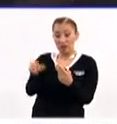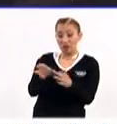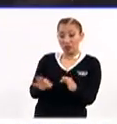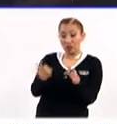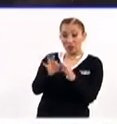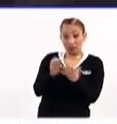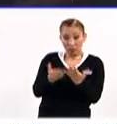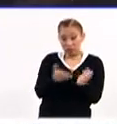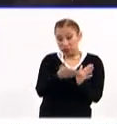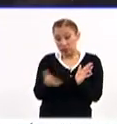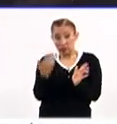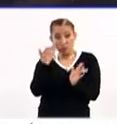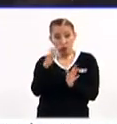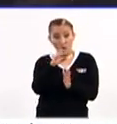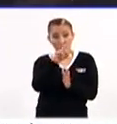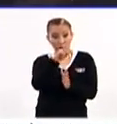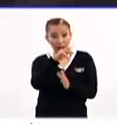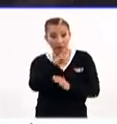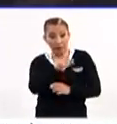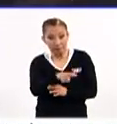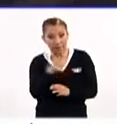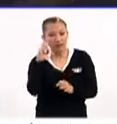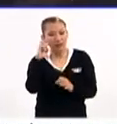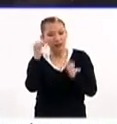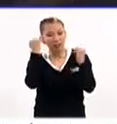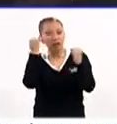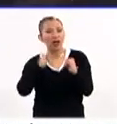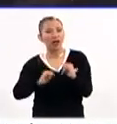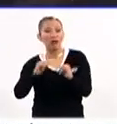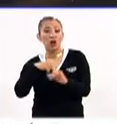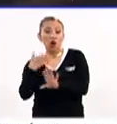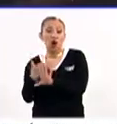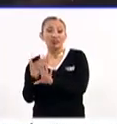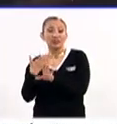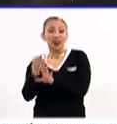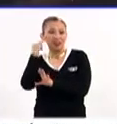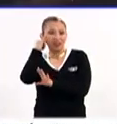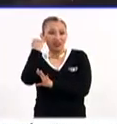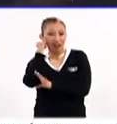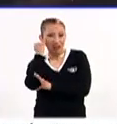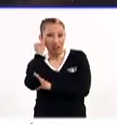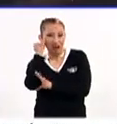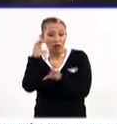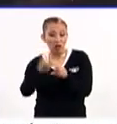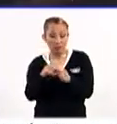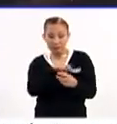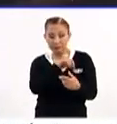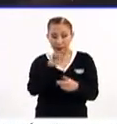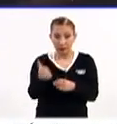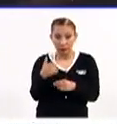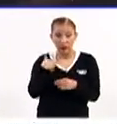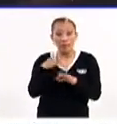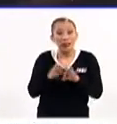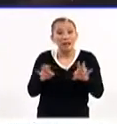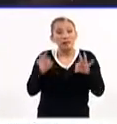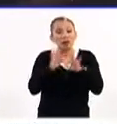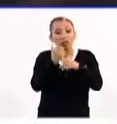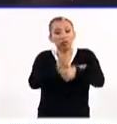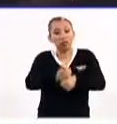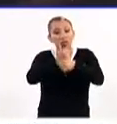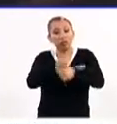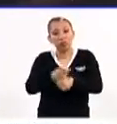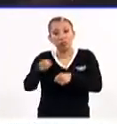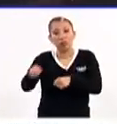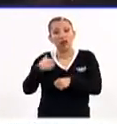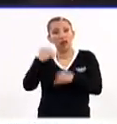que tuvieron durante el periodo colonial. Es una visión antiindígena de la conquista, y 2 son las principales víctimas de esta